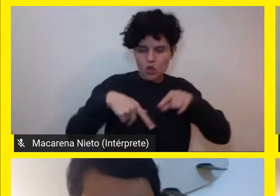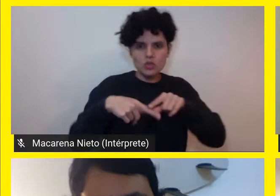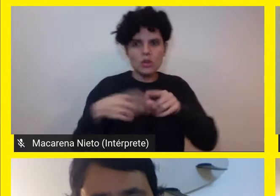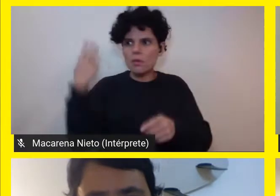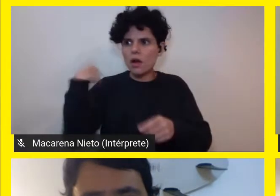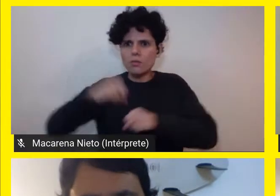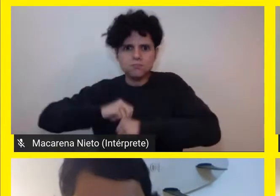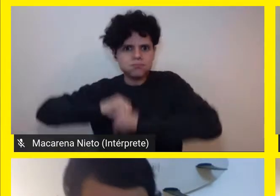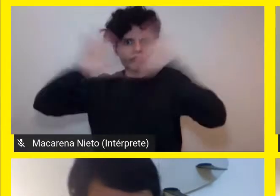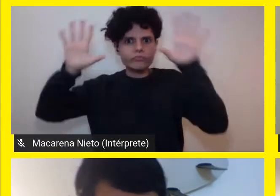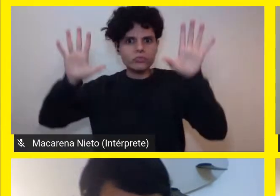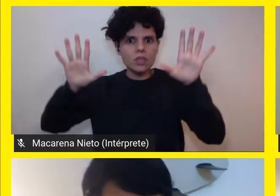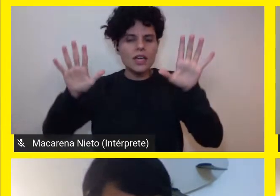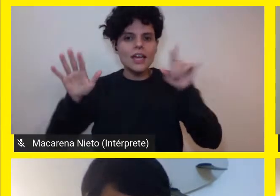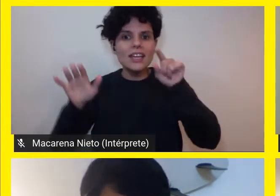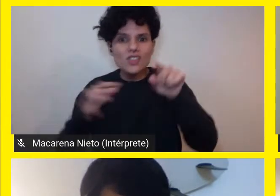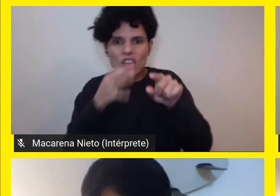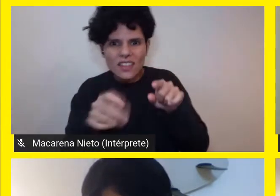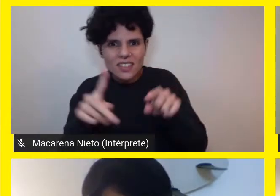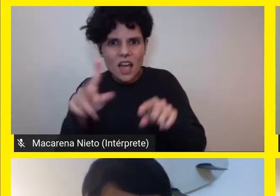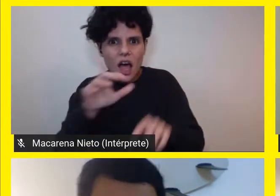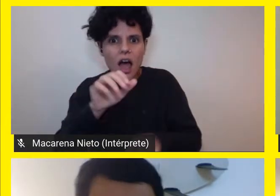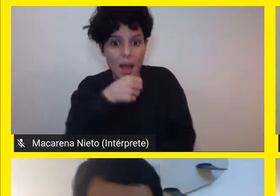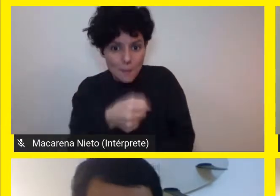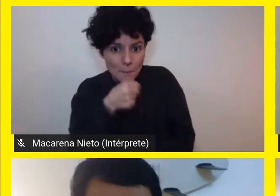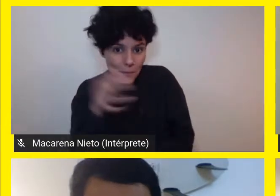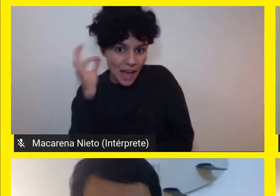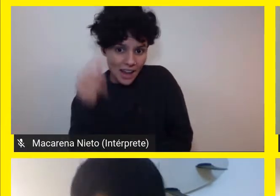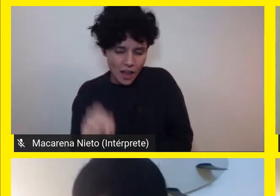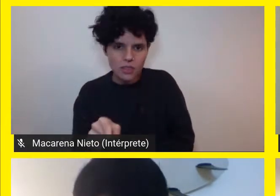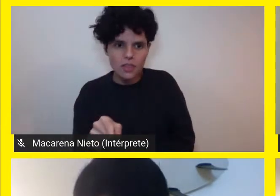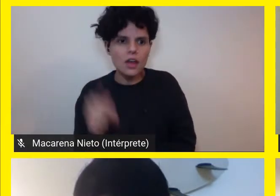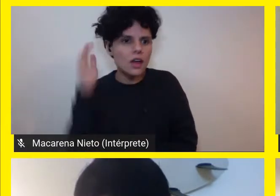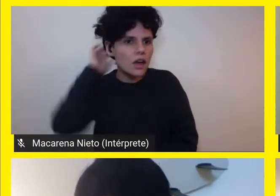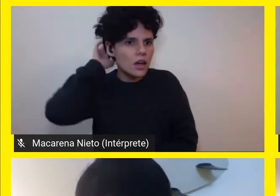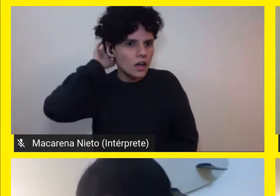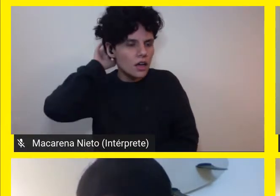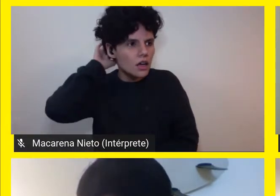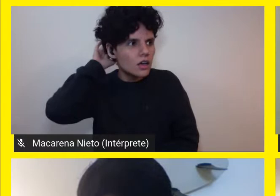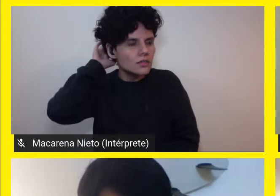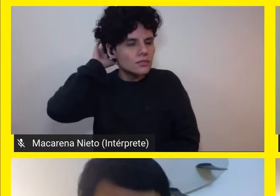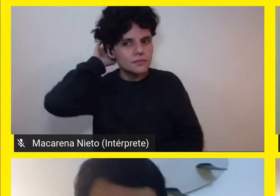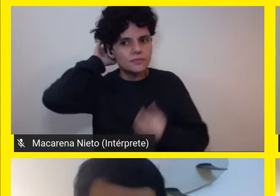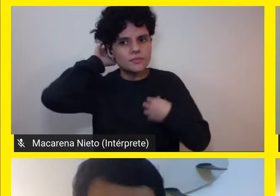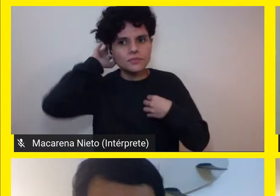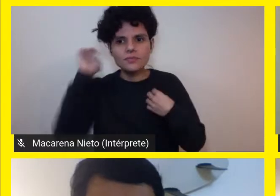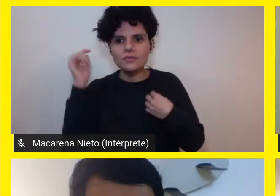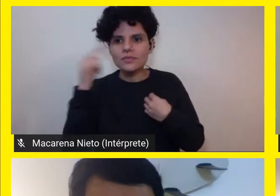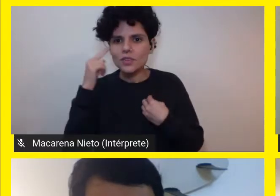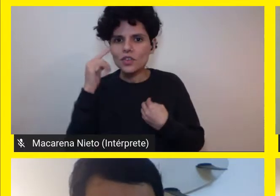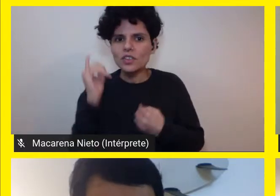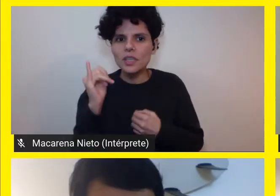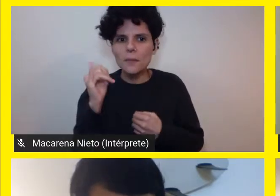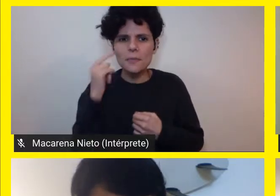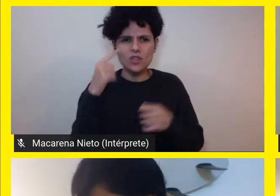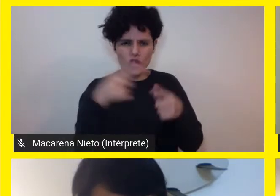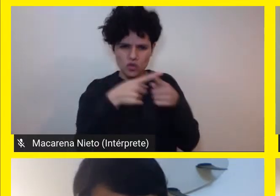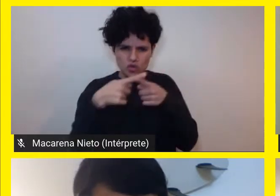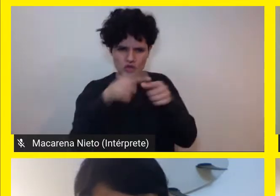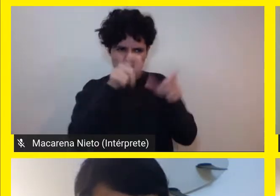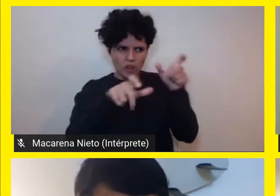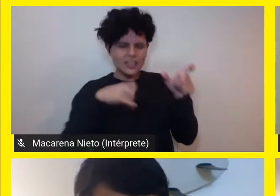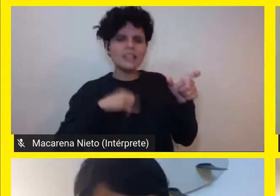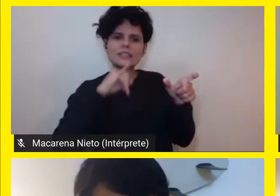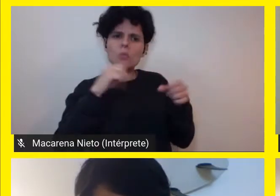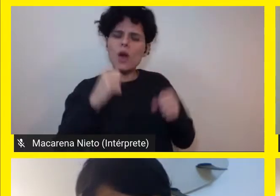segundo aspecto que tú planteabas, Alejandra, yo creo que hoy por hoy yo sí veo que esta sociedad puede ser un motor de cambio,